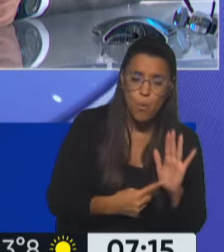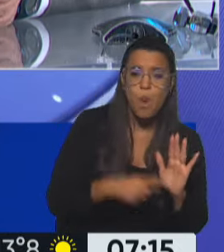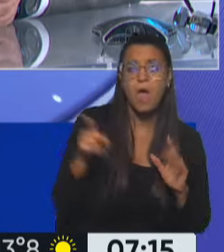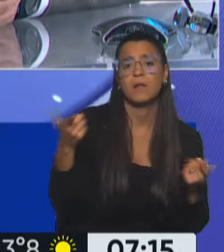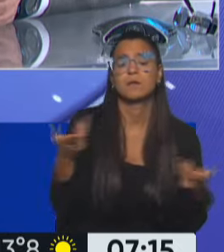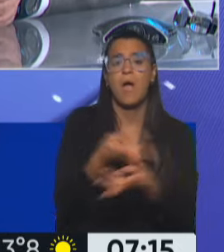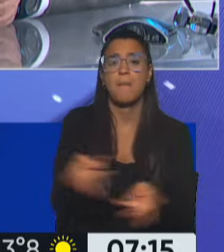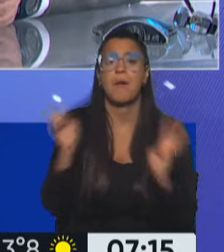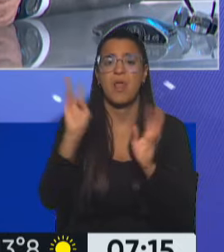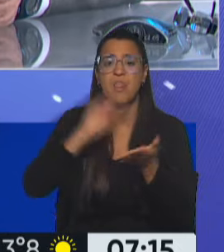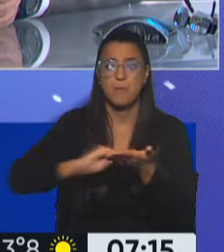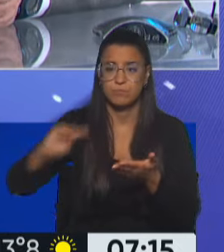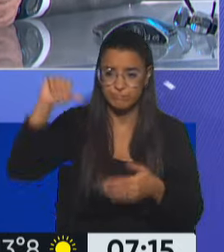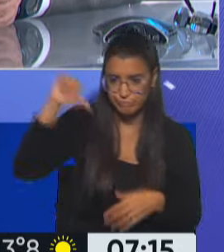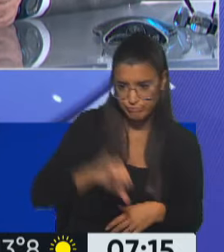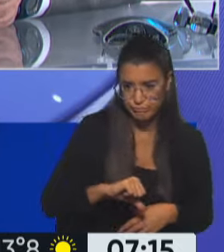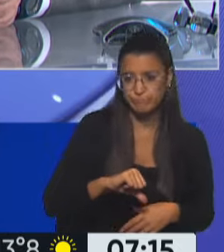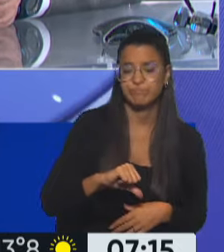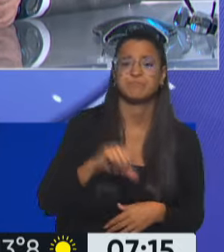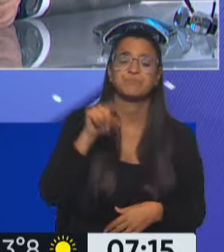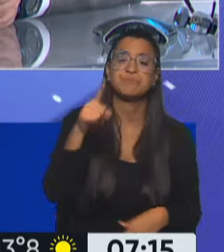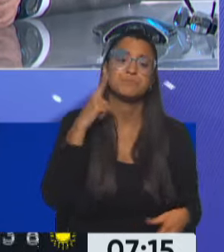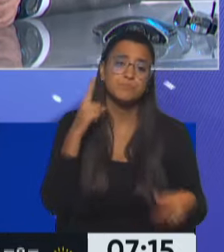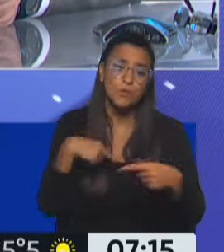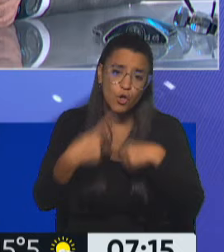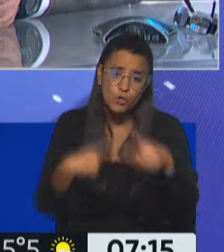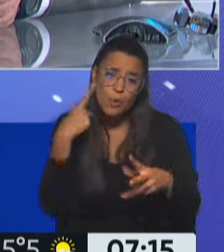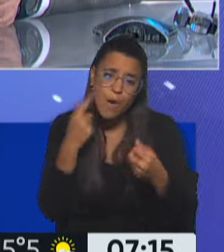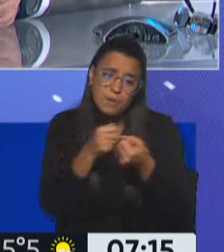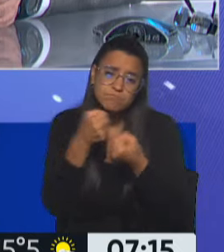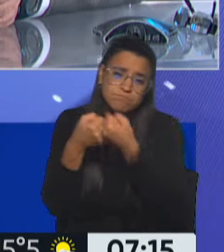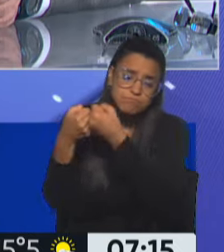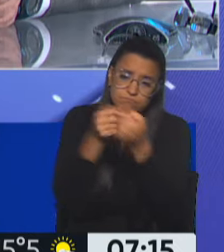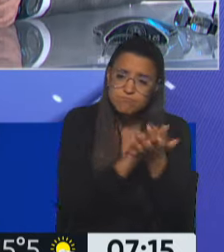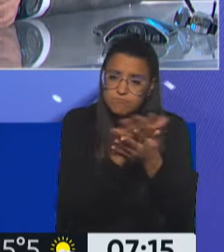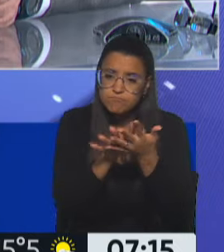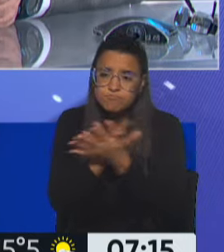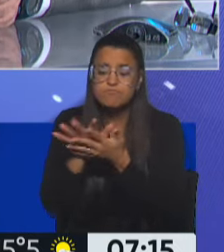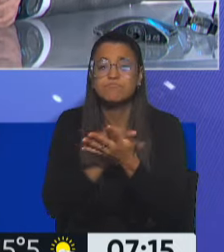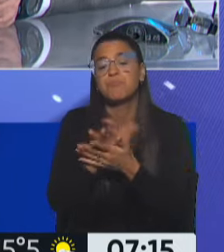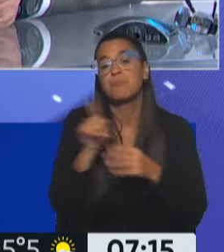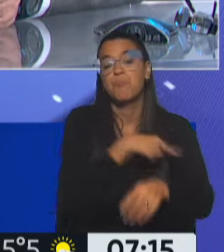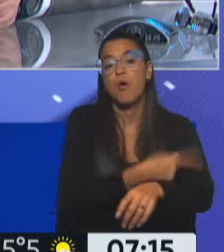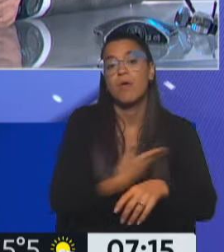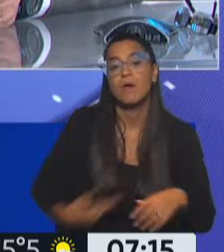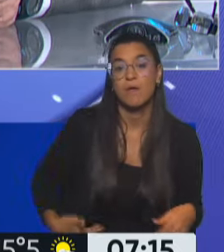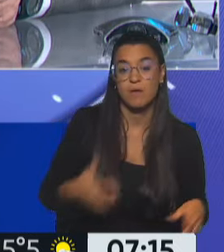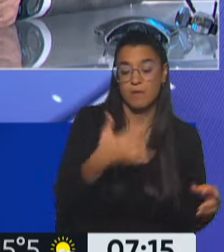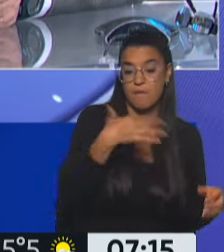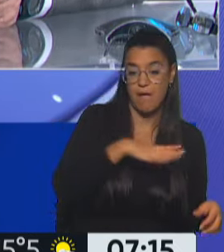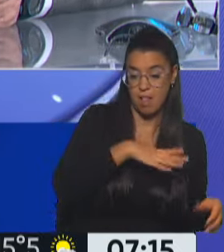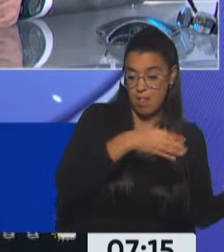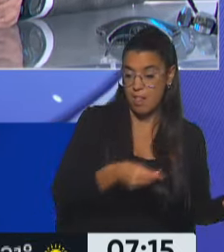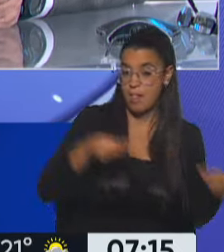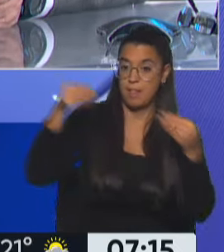de diputados se va a seguir consensuando y además quedó el ejecutivo de enviarlo al congreso